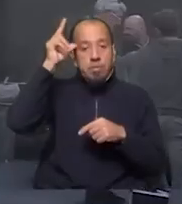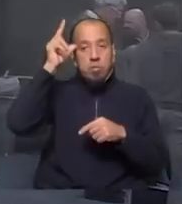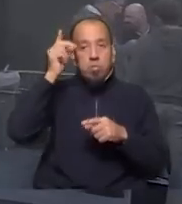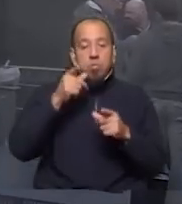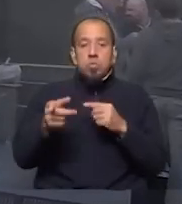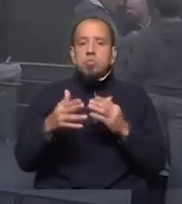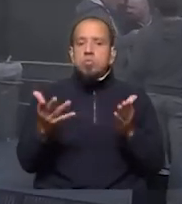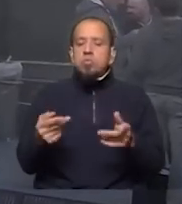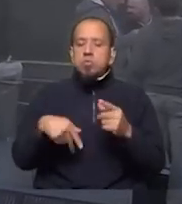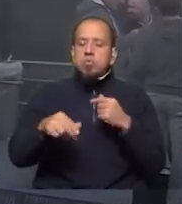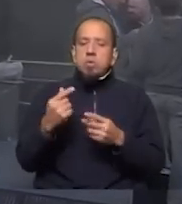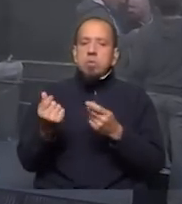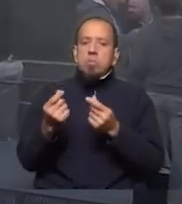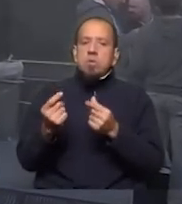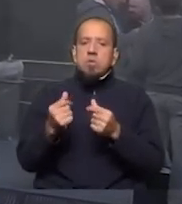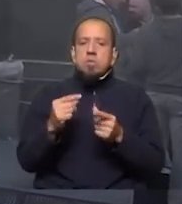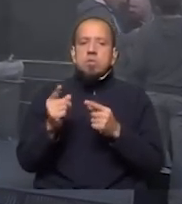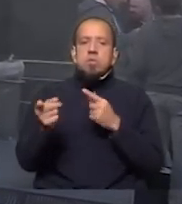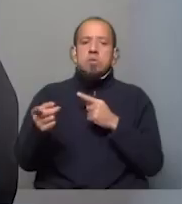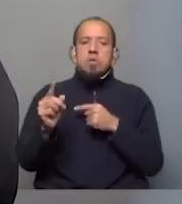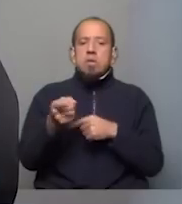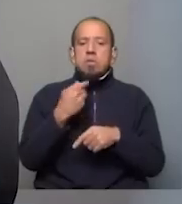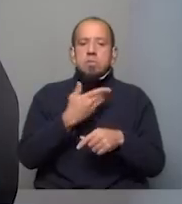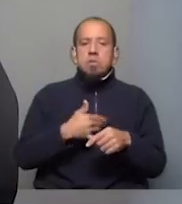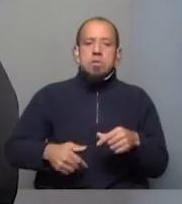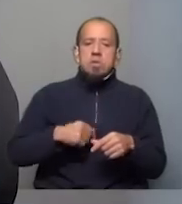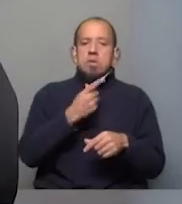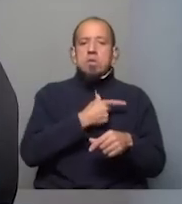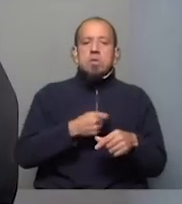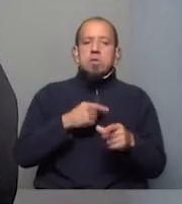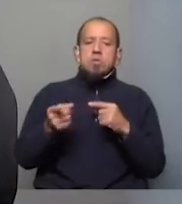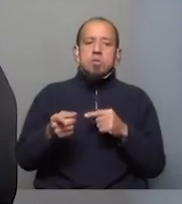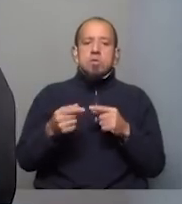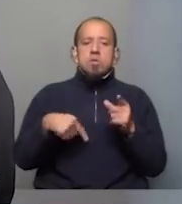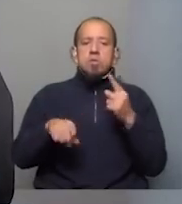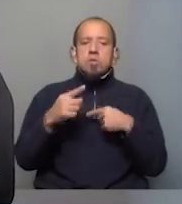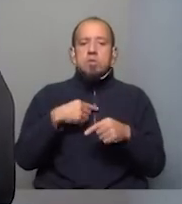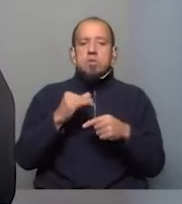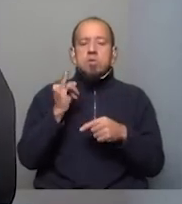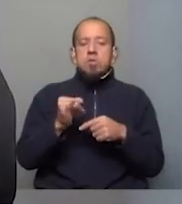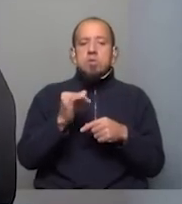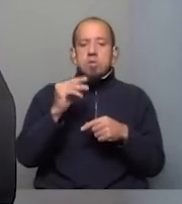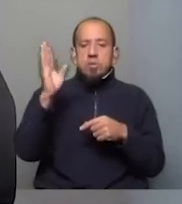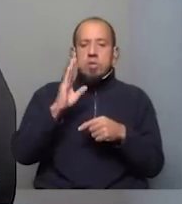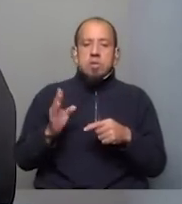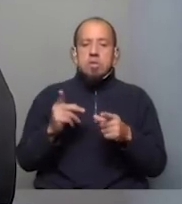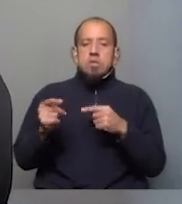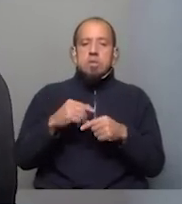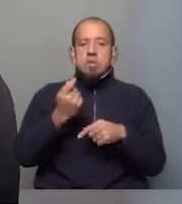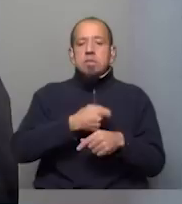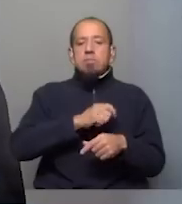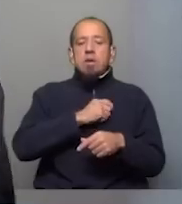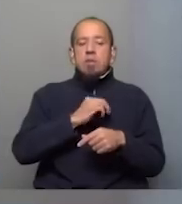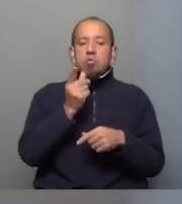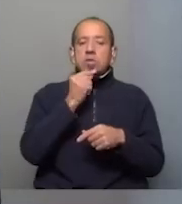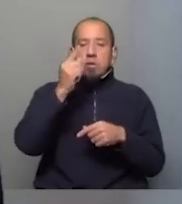sobre los movimientos de las cuentas bancarias del expresidente de nacional y pidió información a las oficinas nacionales de Interpol en Brasil Uruguay España para